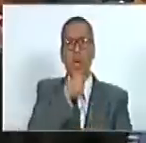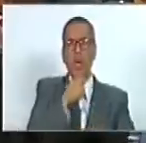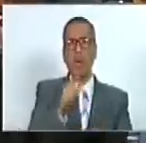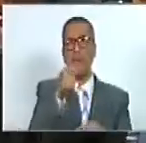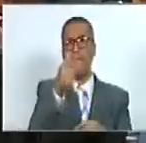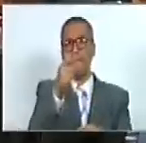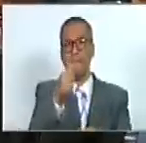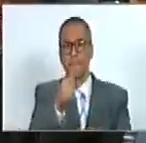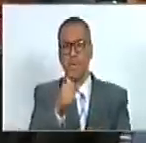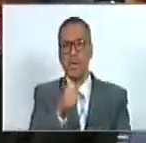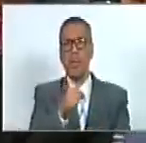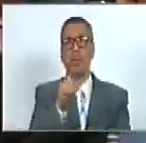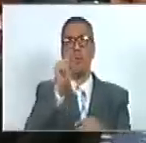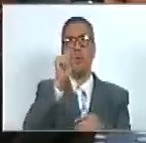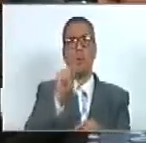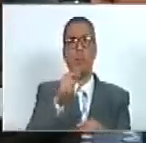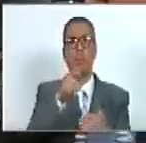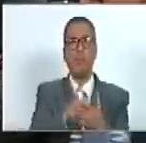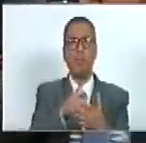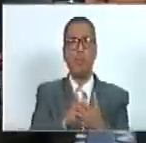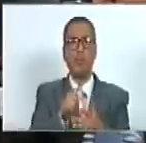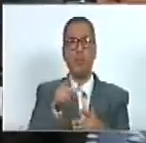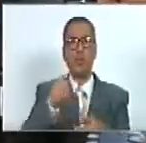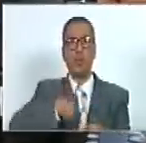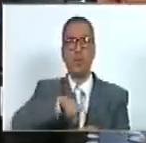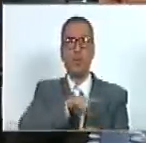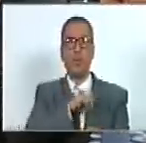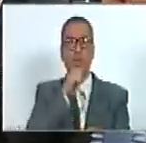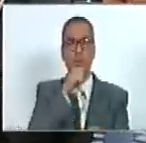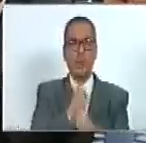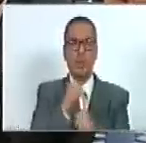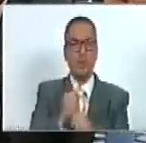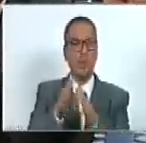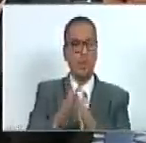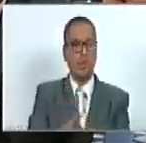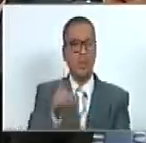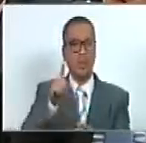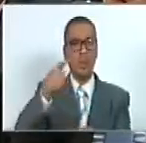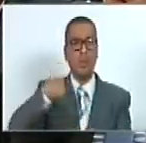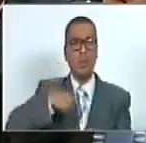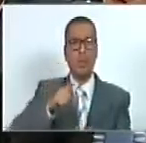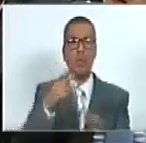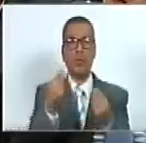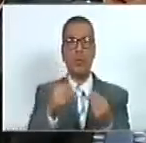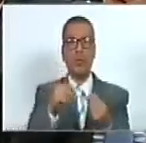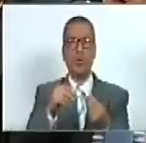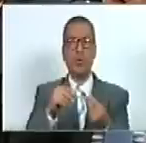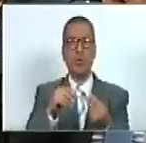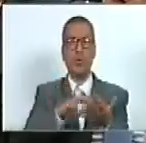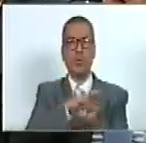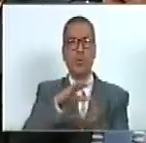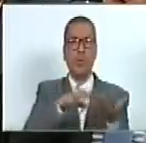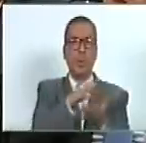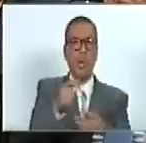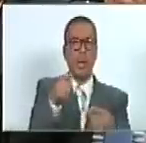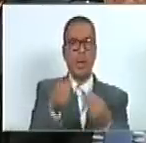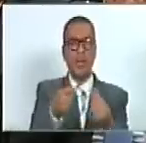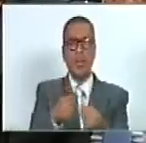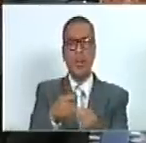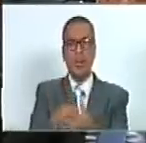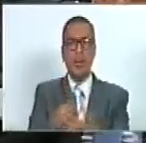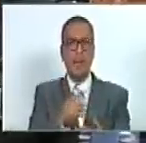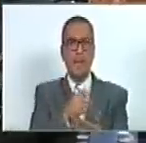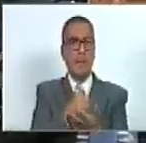mínimo. Porque los pensionados somos pensionados, no somos trabajadores. Tenemos otros problemas en materia de bienestar social,